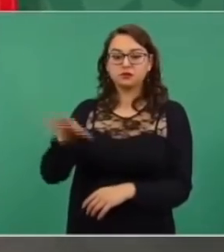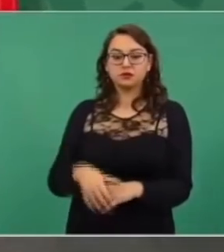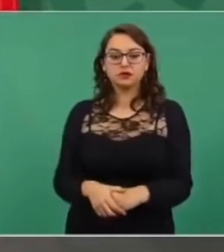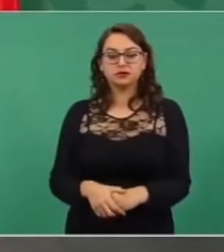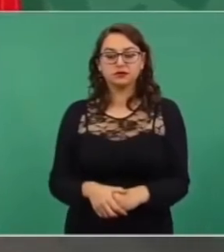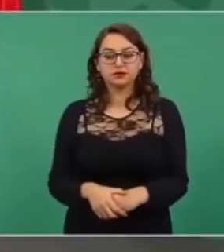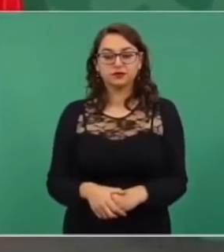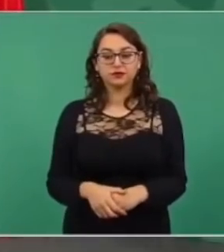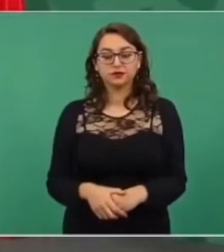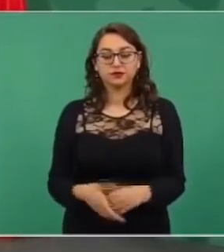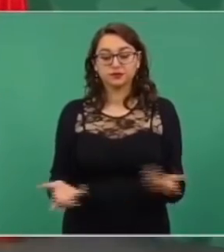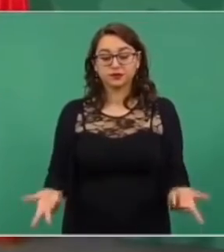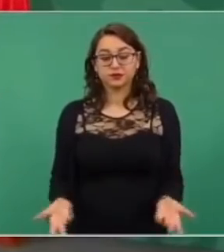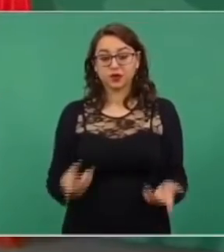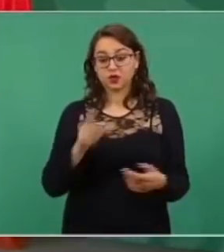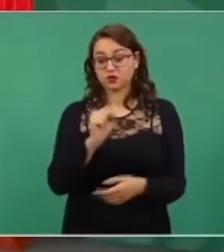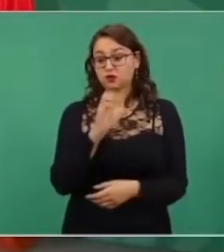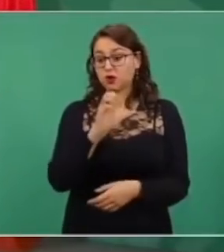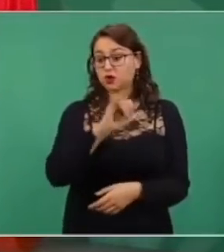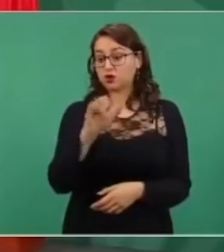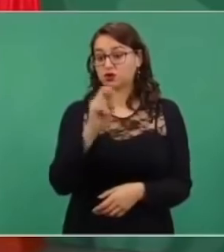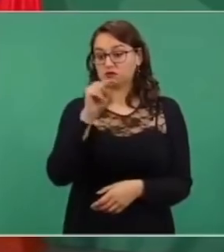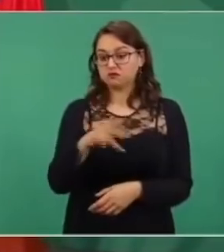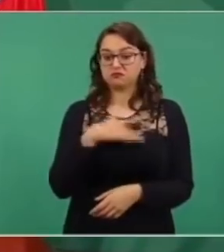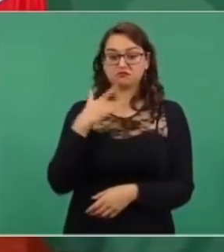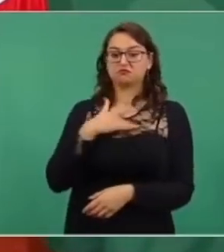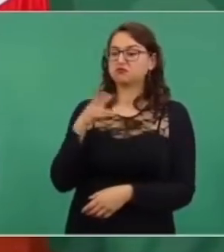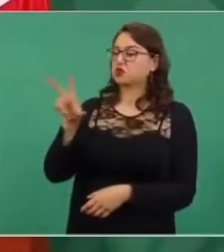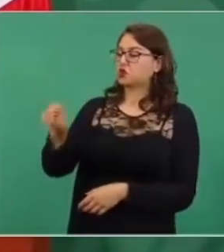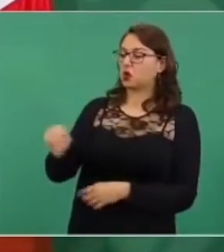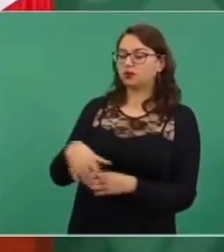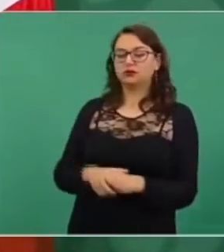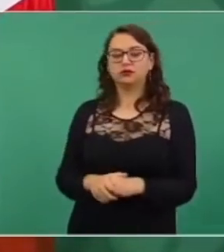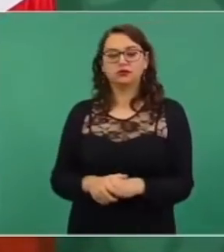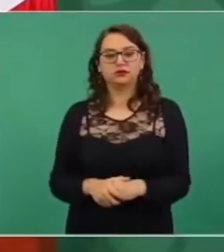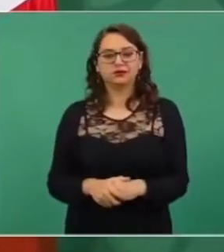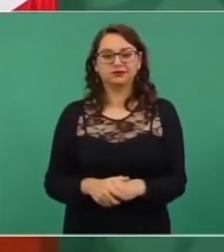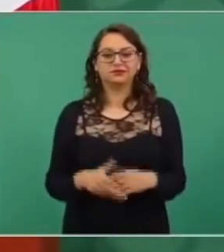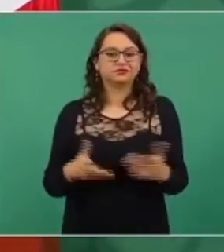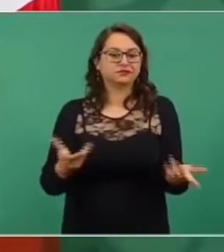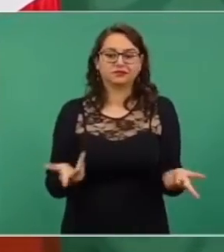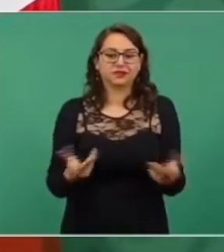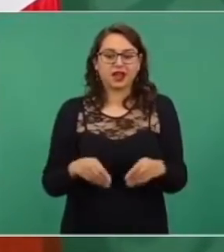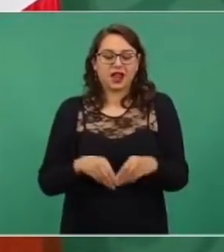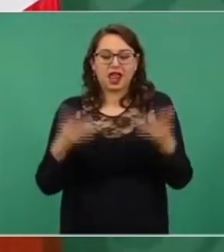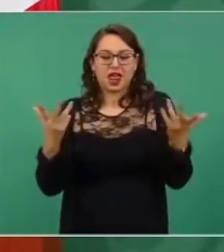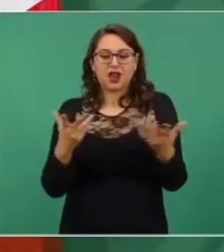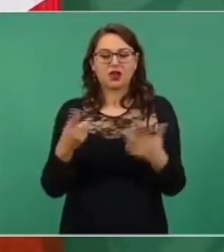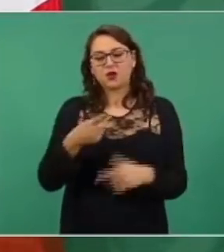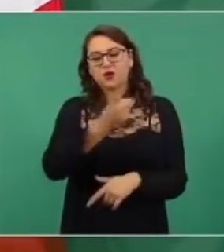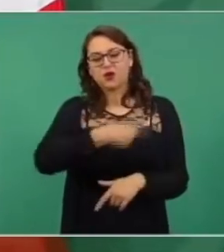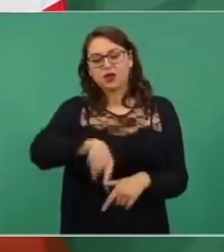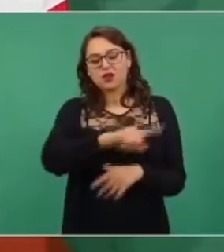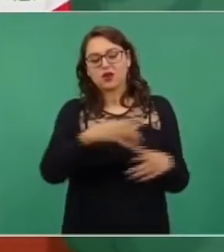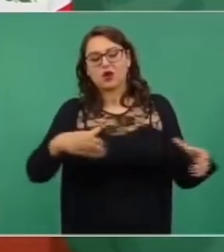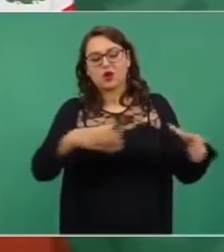El Poder Judicial, la Suprema Corte, claro, todo ya